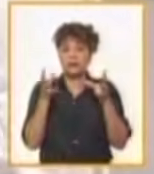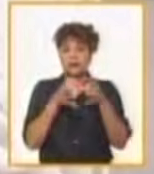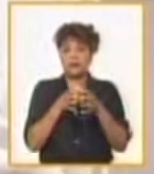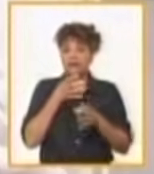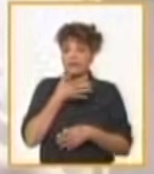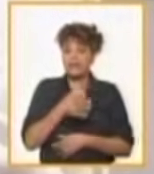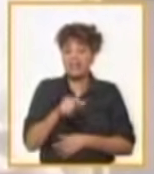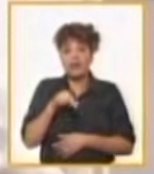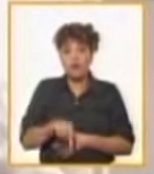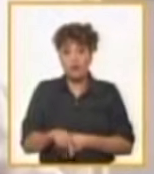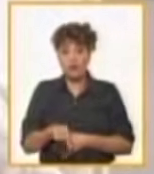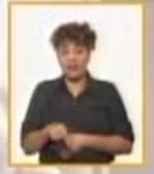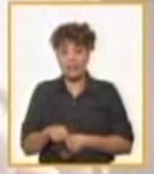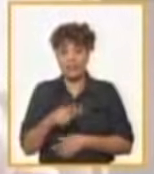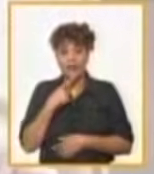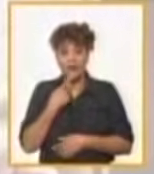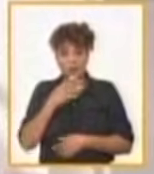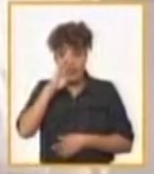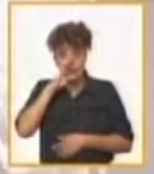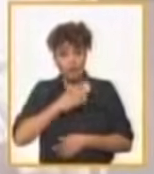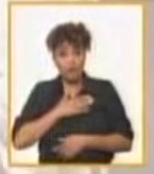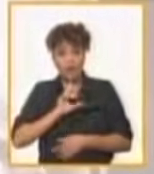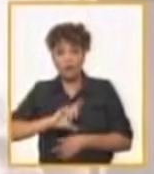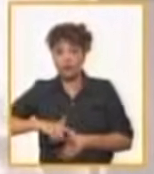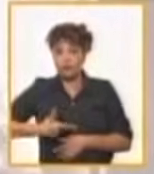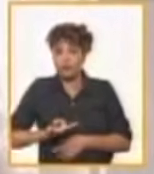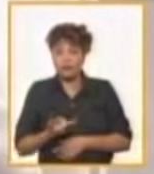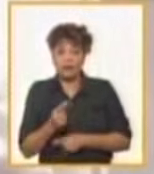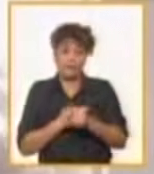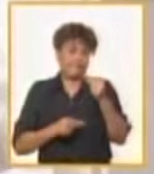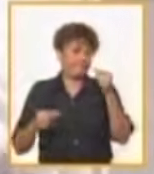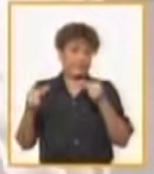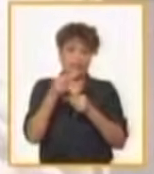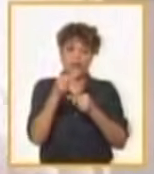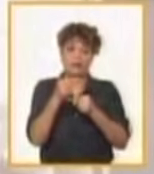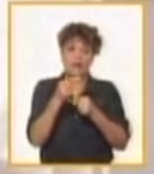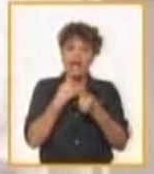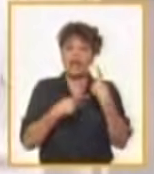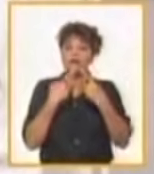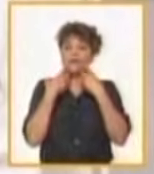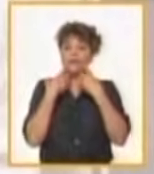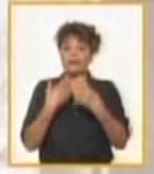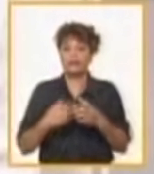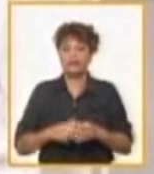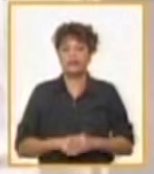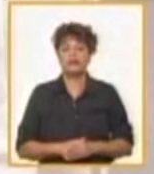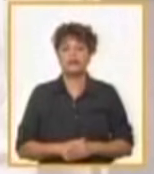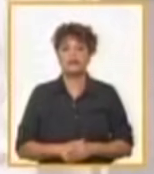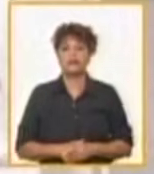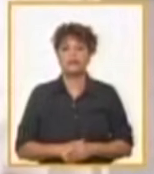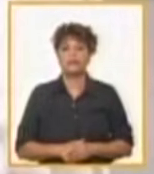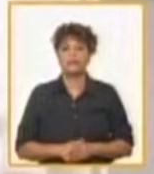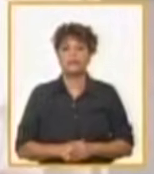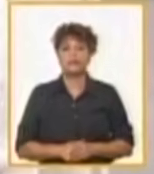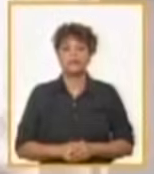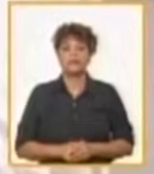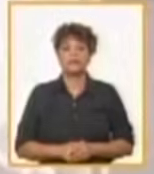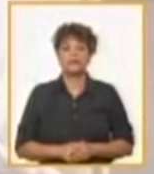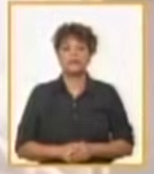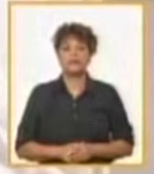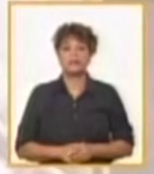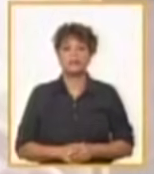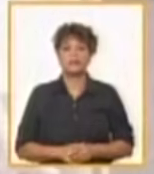la cultura no es un ornamento, hoy la cultura es parte de la solidez